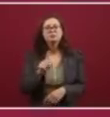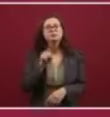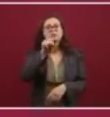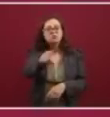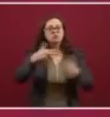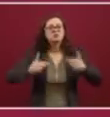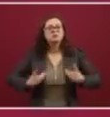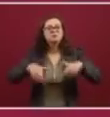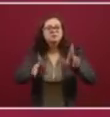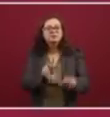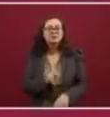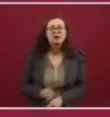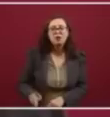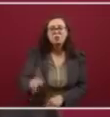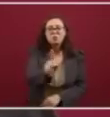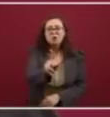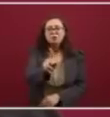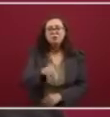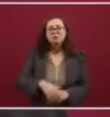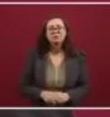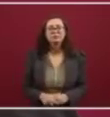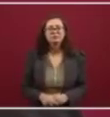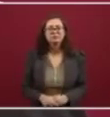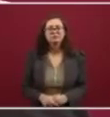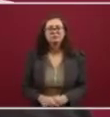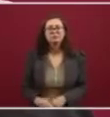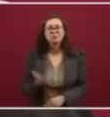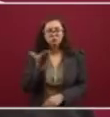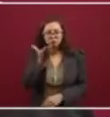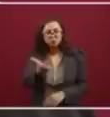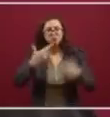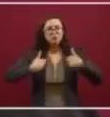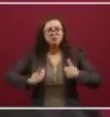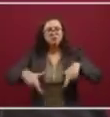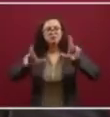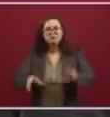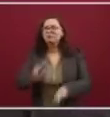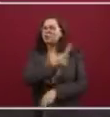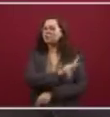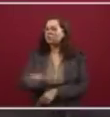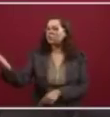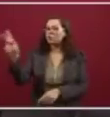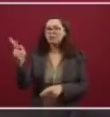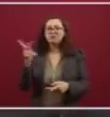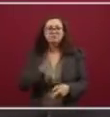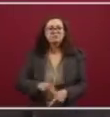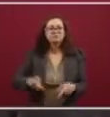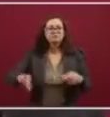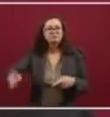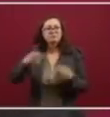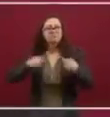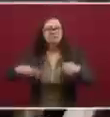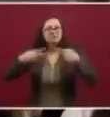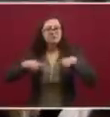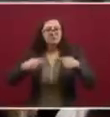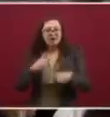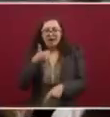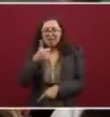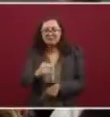pueblo, tú representas a los ciudadanos, eso es el periodismo.